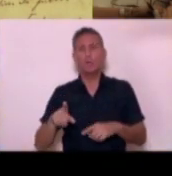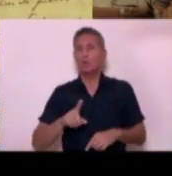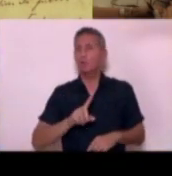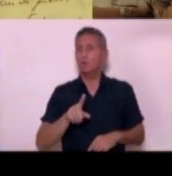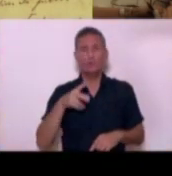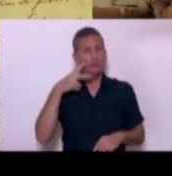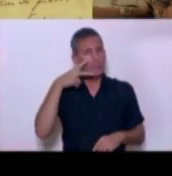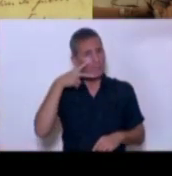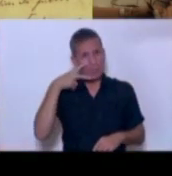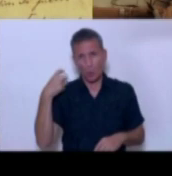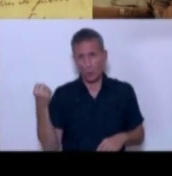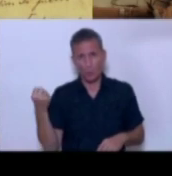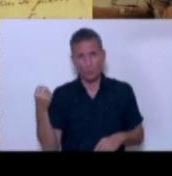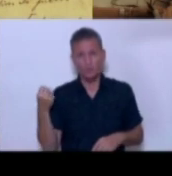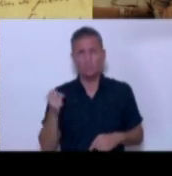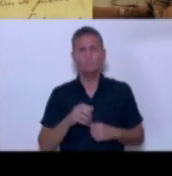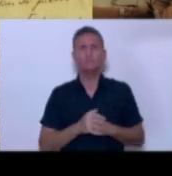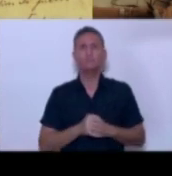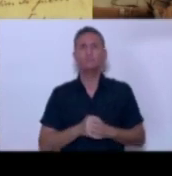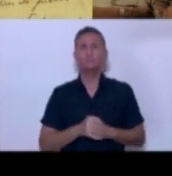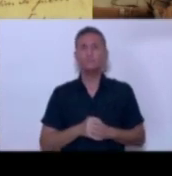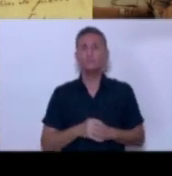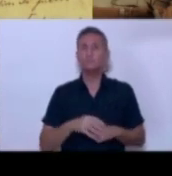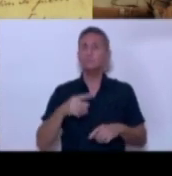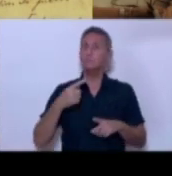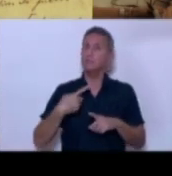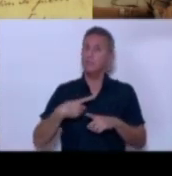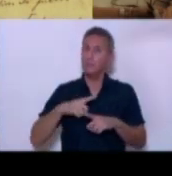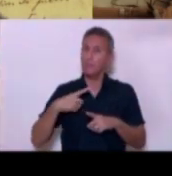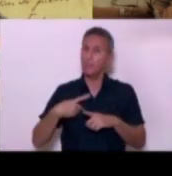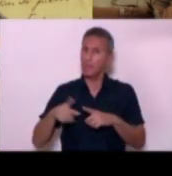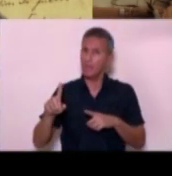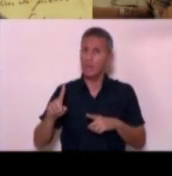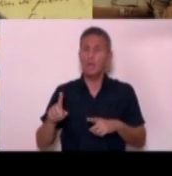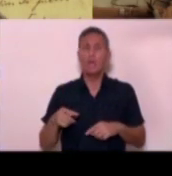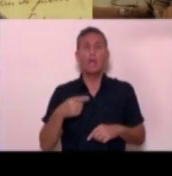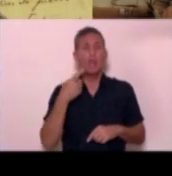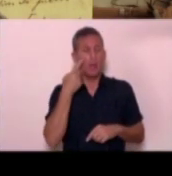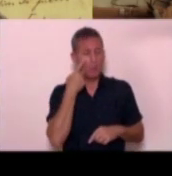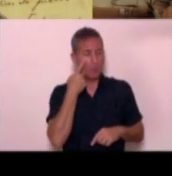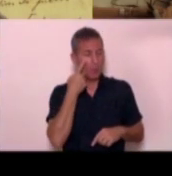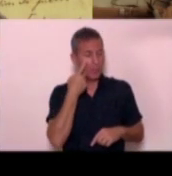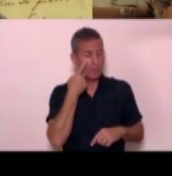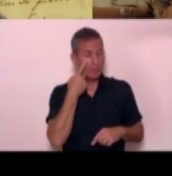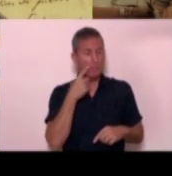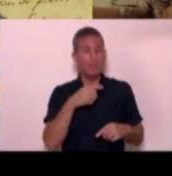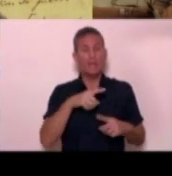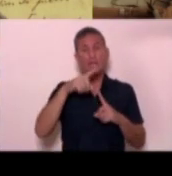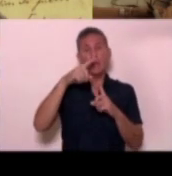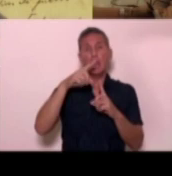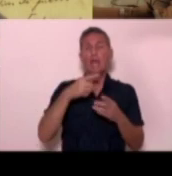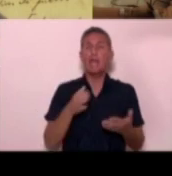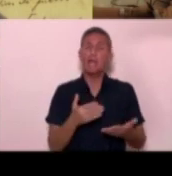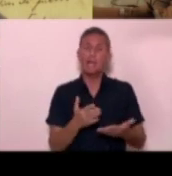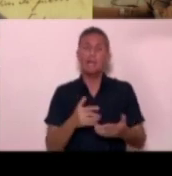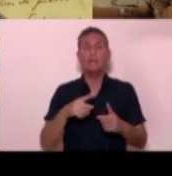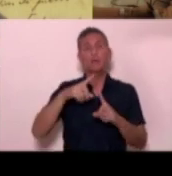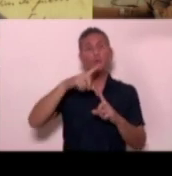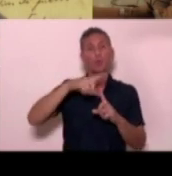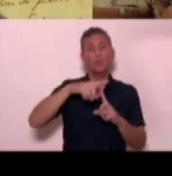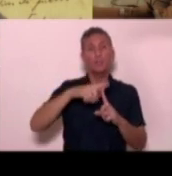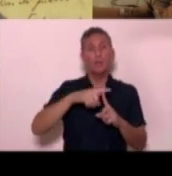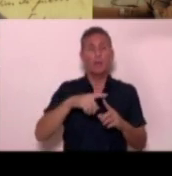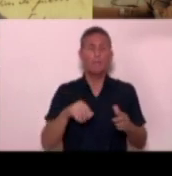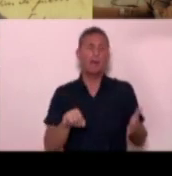y algo que aún ustedes no conocen, el modo. Luego, en el libro de texto, podrán